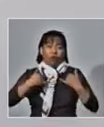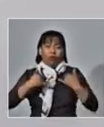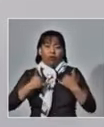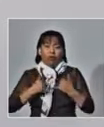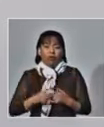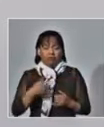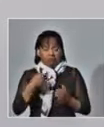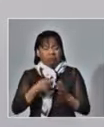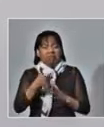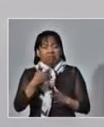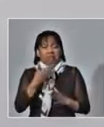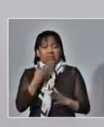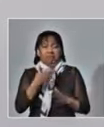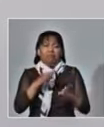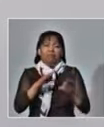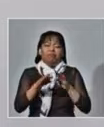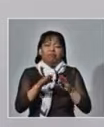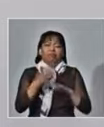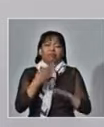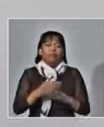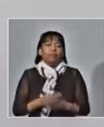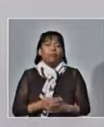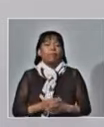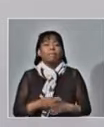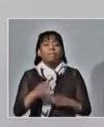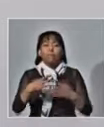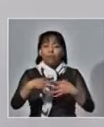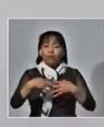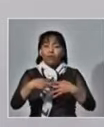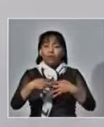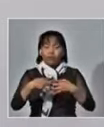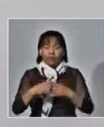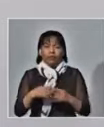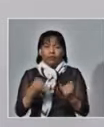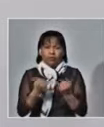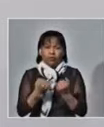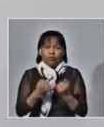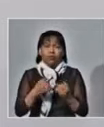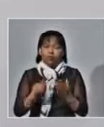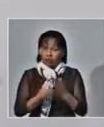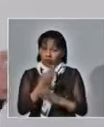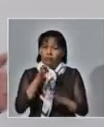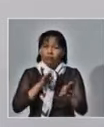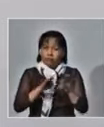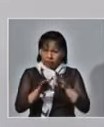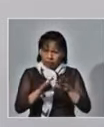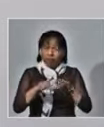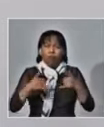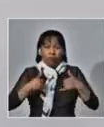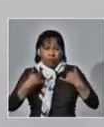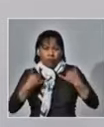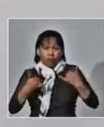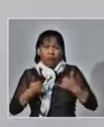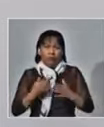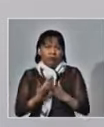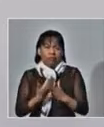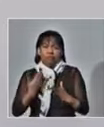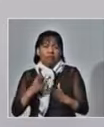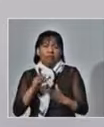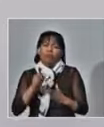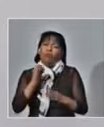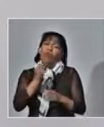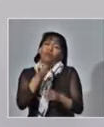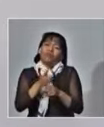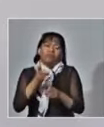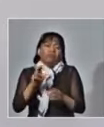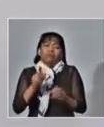empleo, incentivos fiscales para las empresas para que puedan contratar a nuevos trabajadores, a jóvenes que no han tenido la oportunidad.